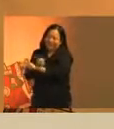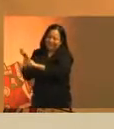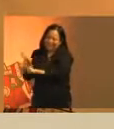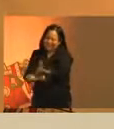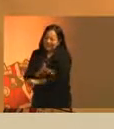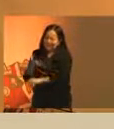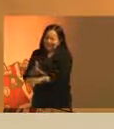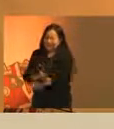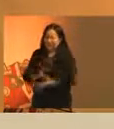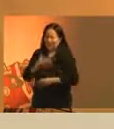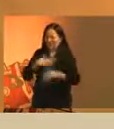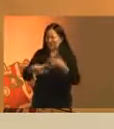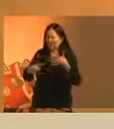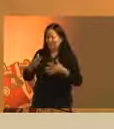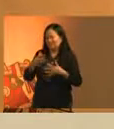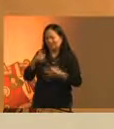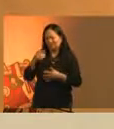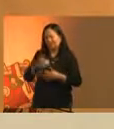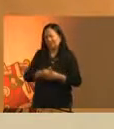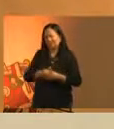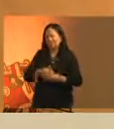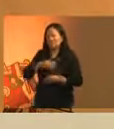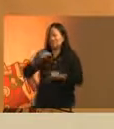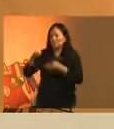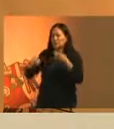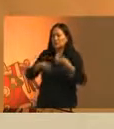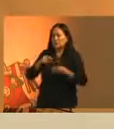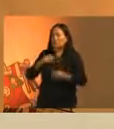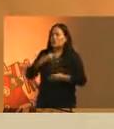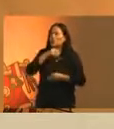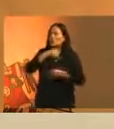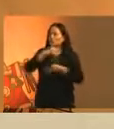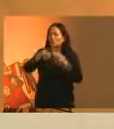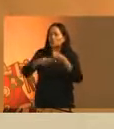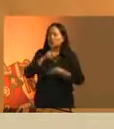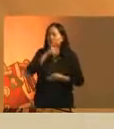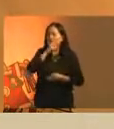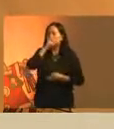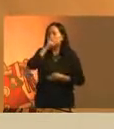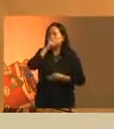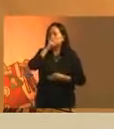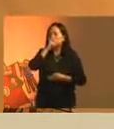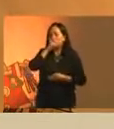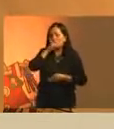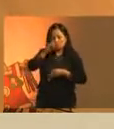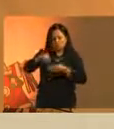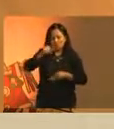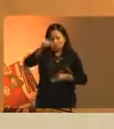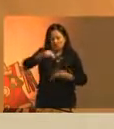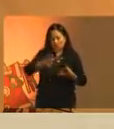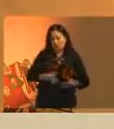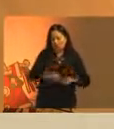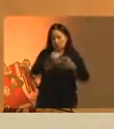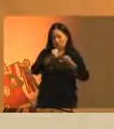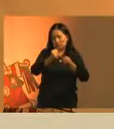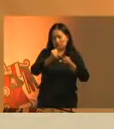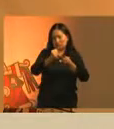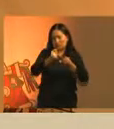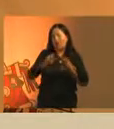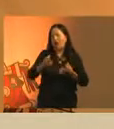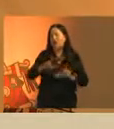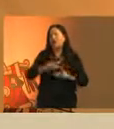pero si el hablo por todos rodeado de su silencio todos los que sobreviven hoy hablan por el primero